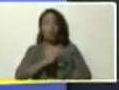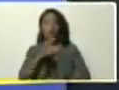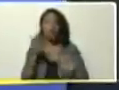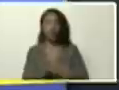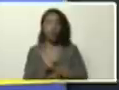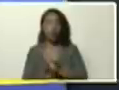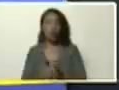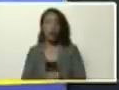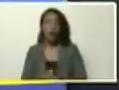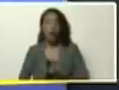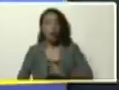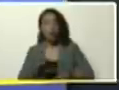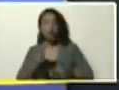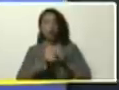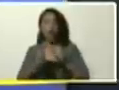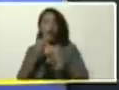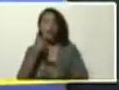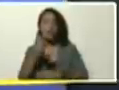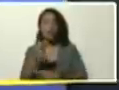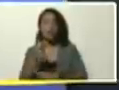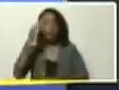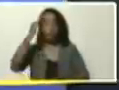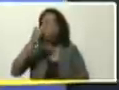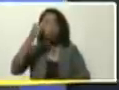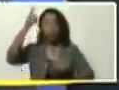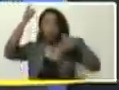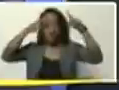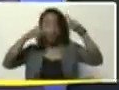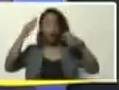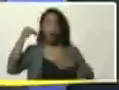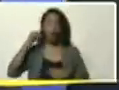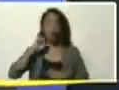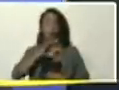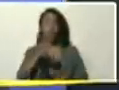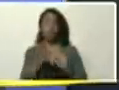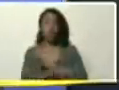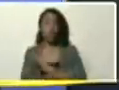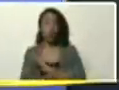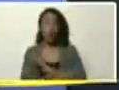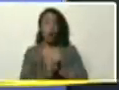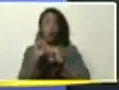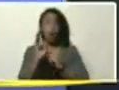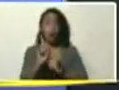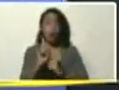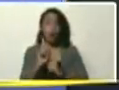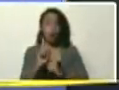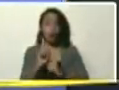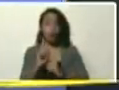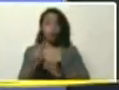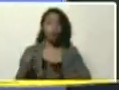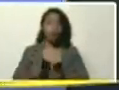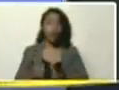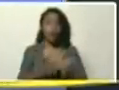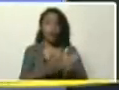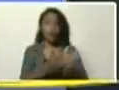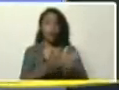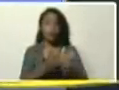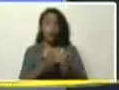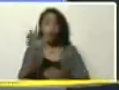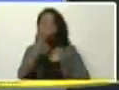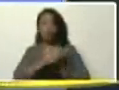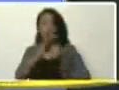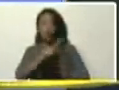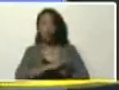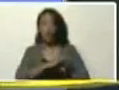a construir lo que decía nuestro comandante Chávez, una transición al